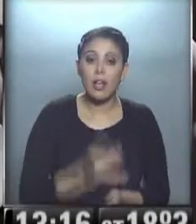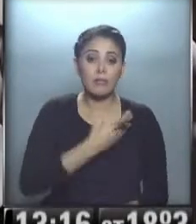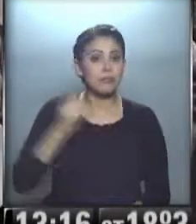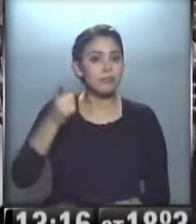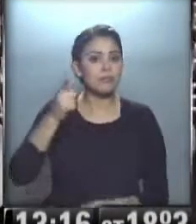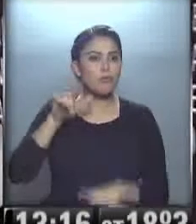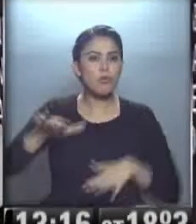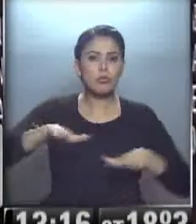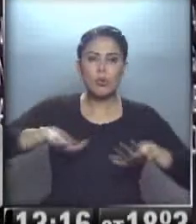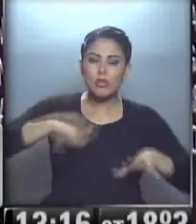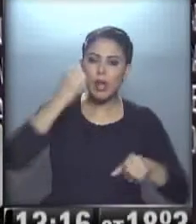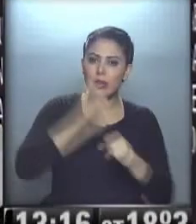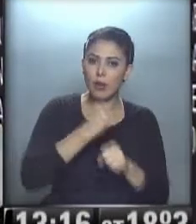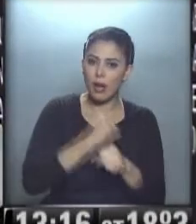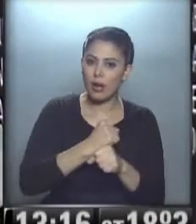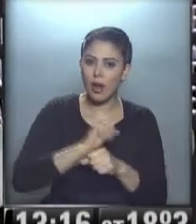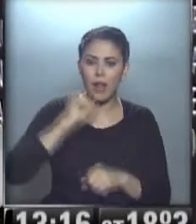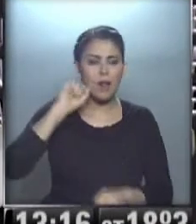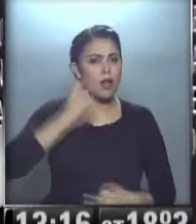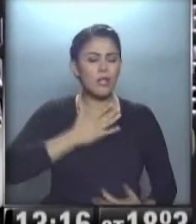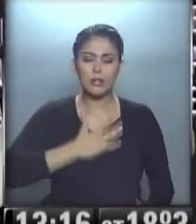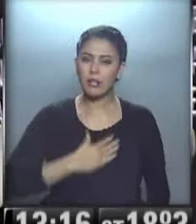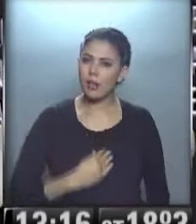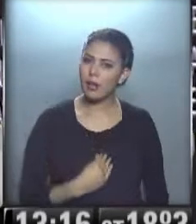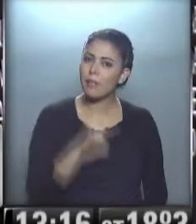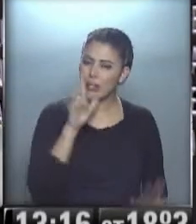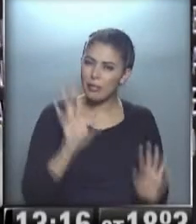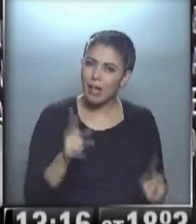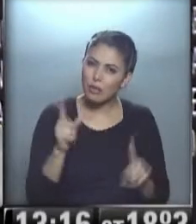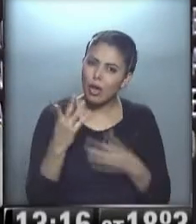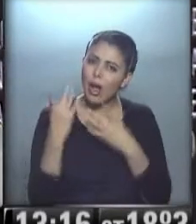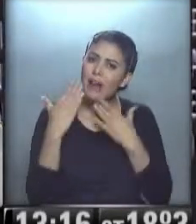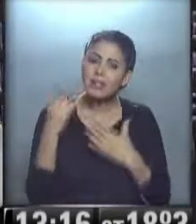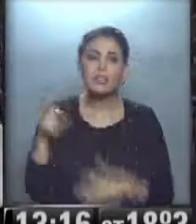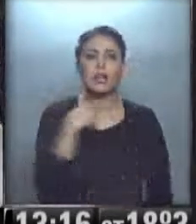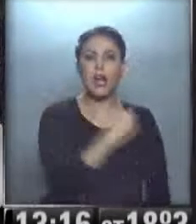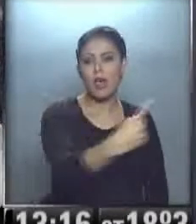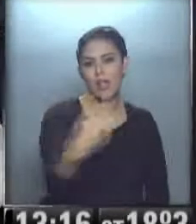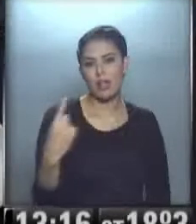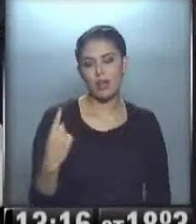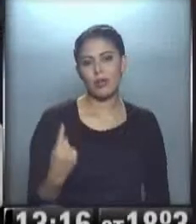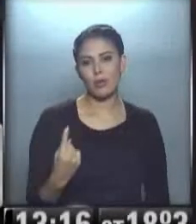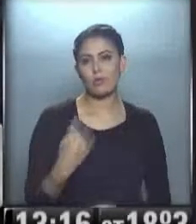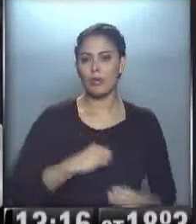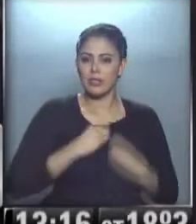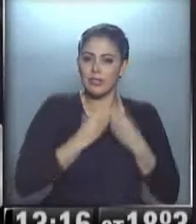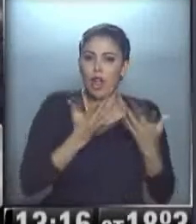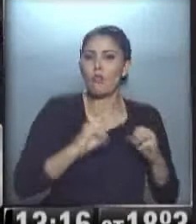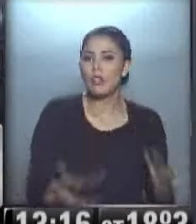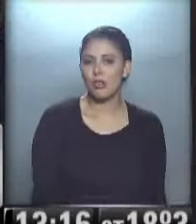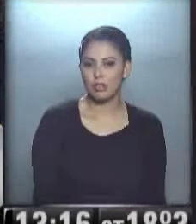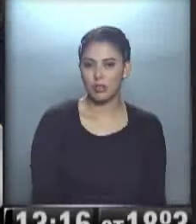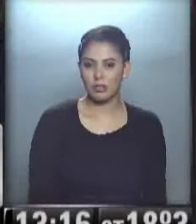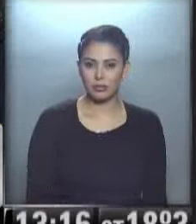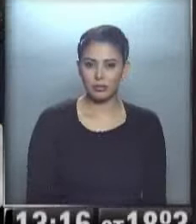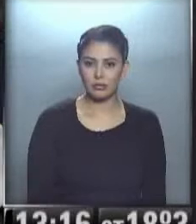un clima de trabajo sumamente relajado y que eso creo que ayudó a cada uno de nosotros a sacar lo mejor. La